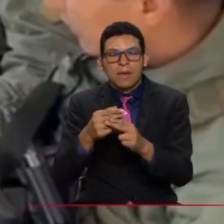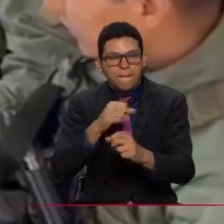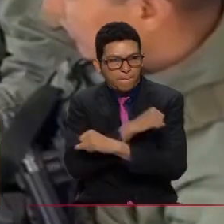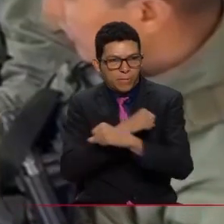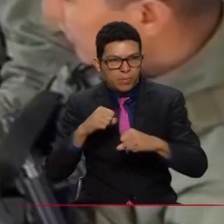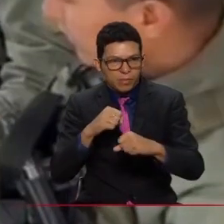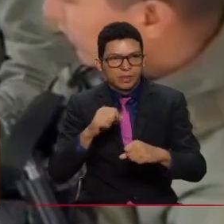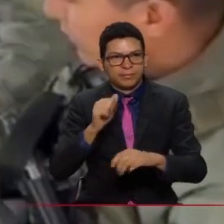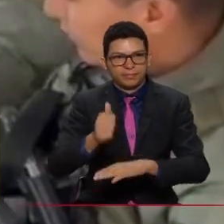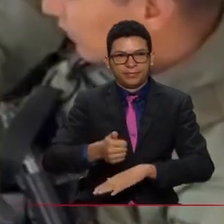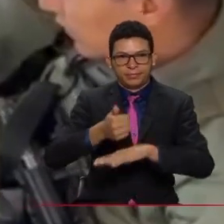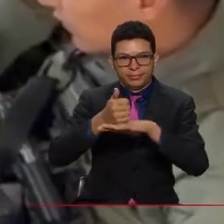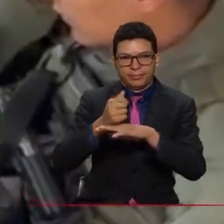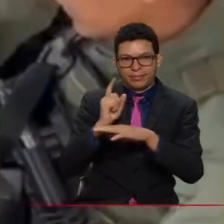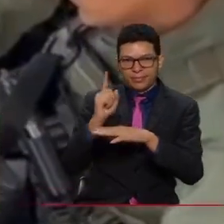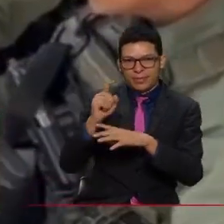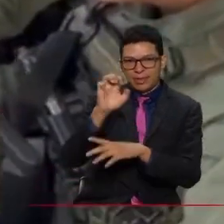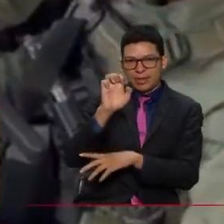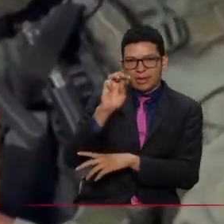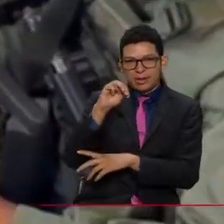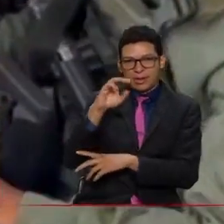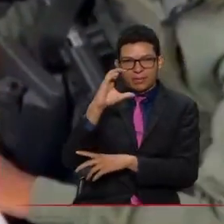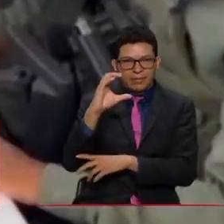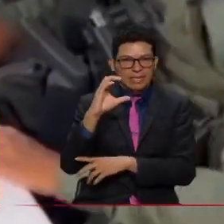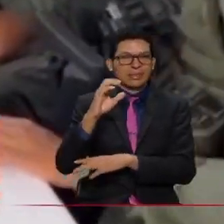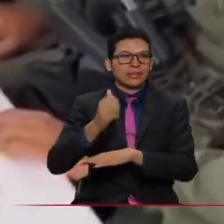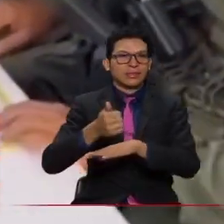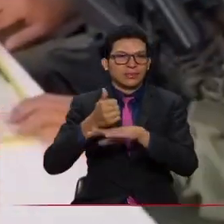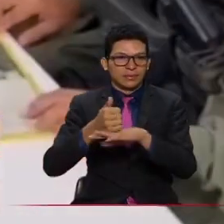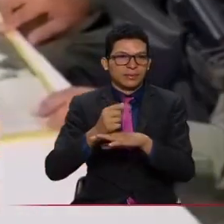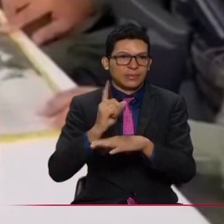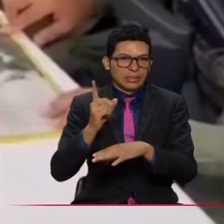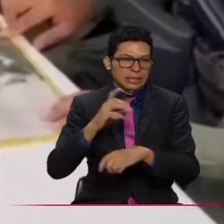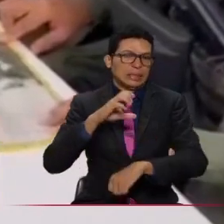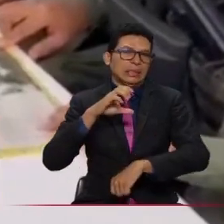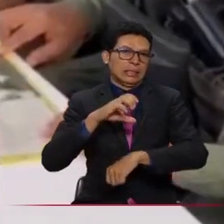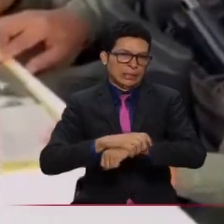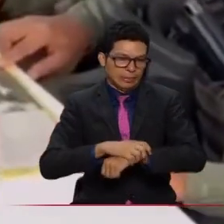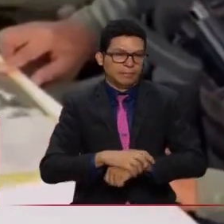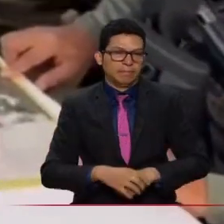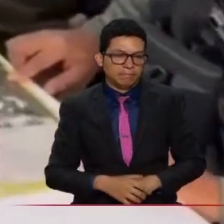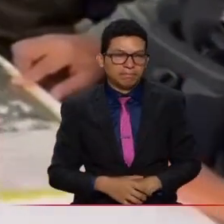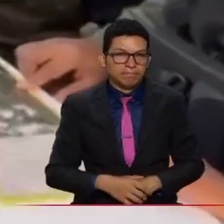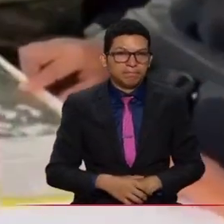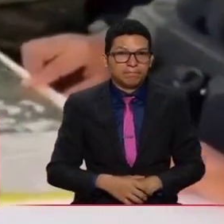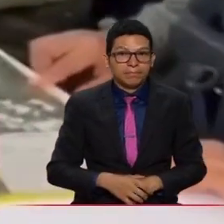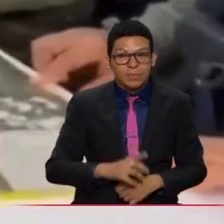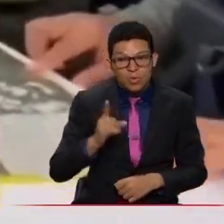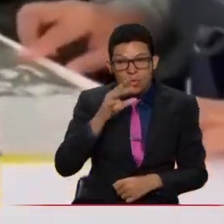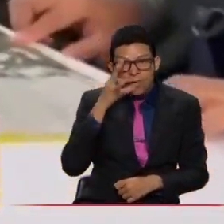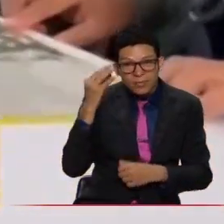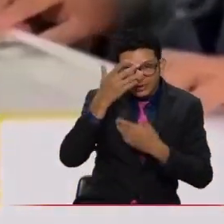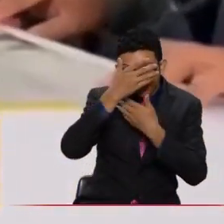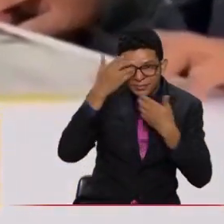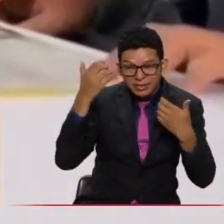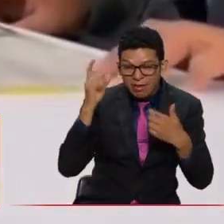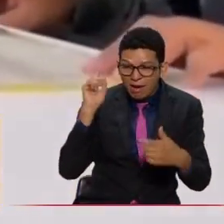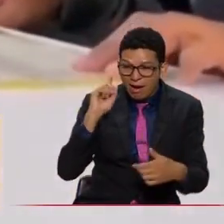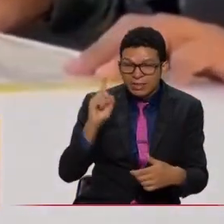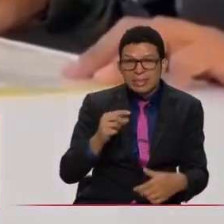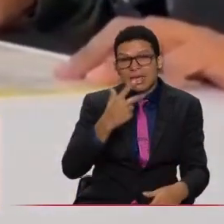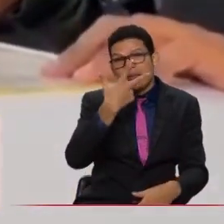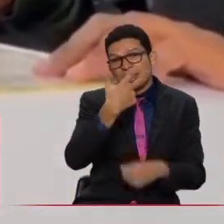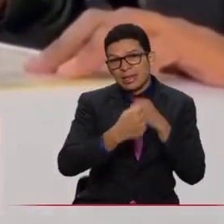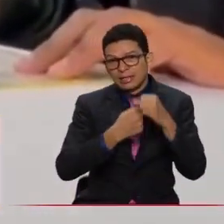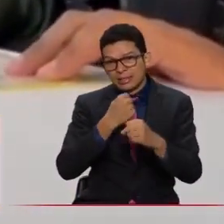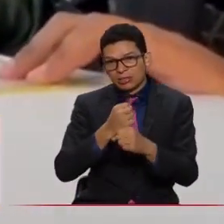columna móvil Farday Díaz del Frente Carlos Patiño del Estado Mayor Central de las FARC. Alias Bomba tuvo una carrera criminal de